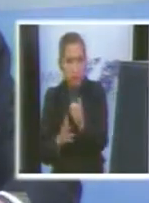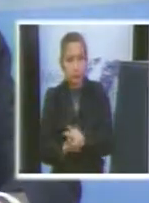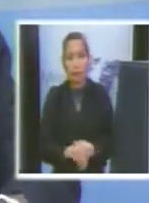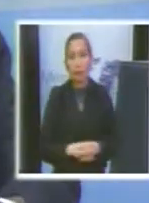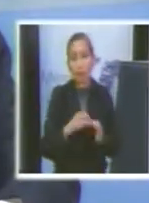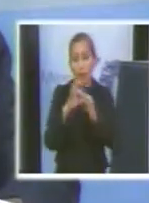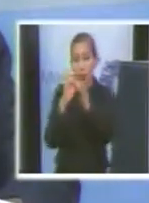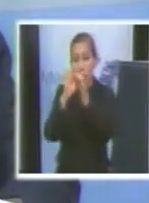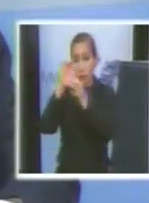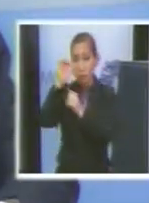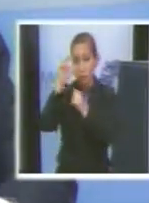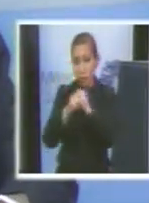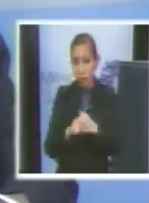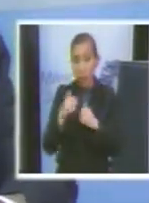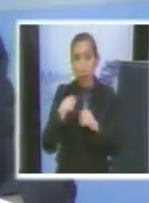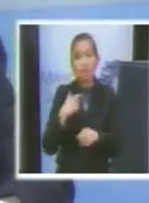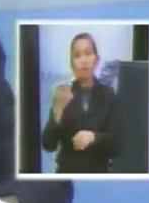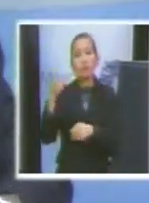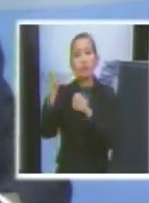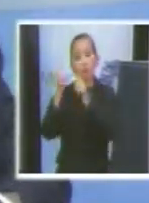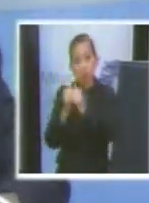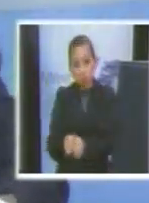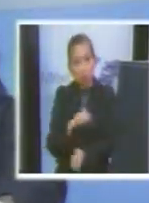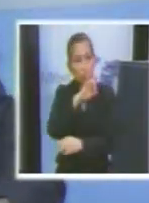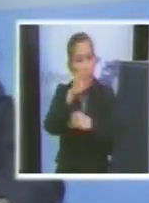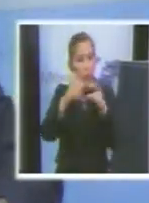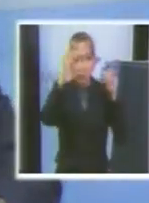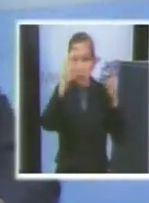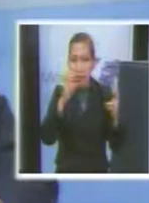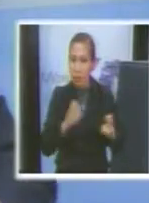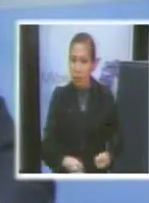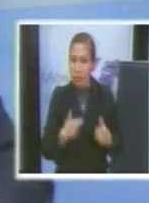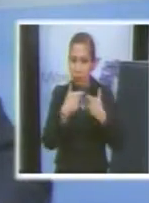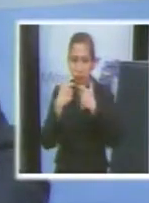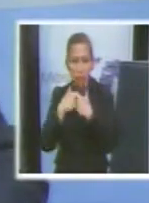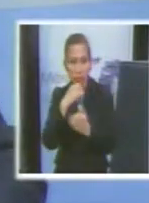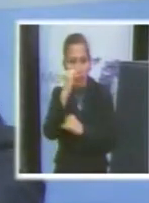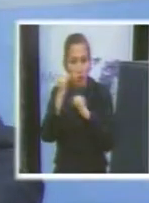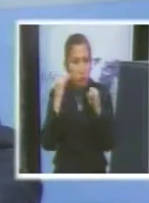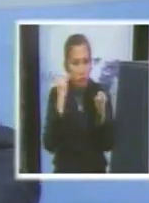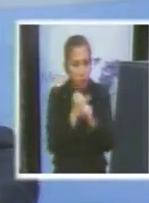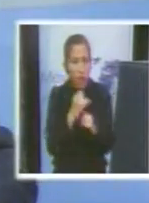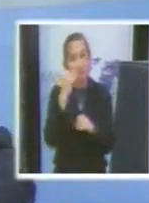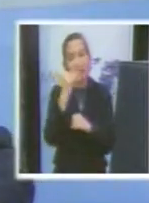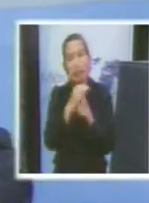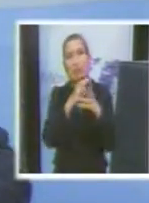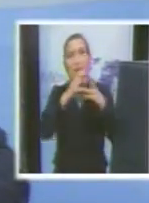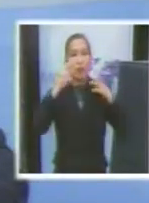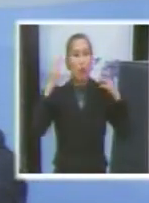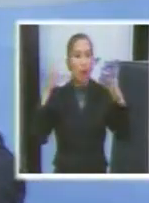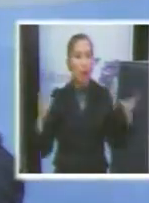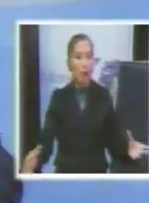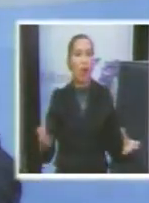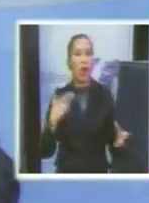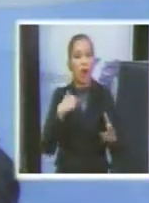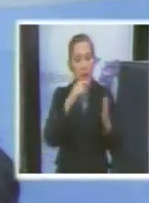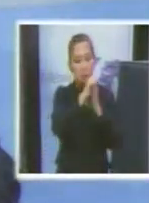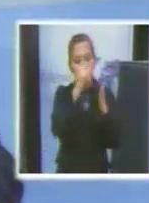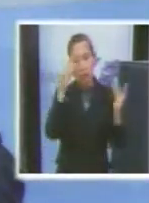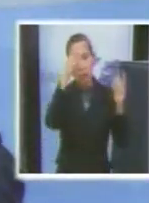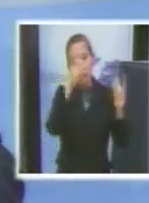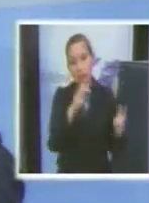La Unión Europea está presente en todos los temas de la cooperación internacional y en los grandes temas de la agenda